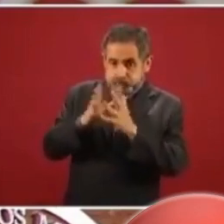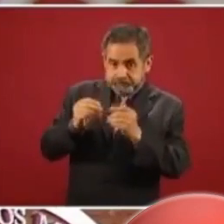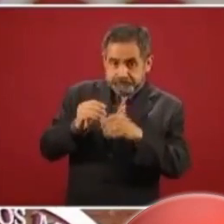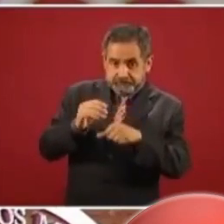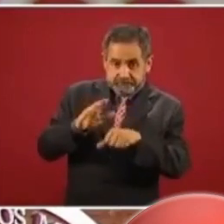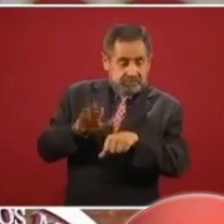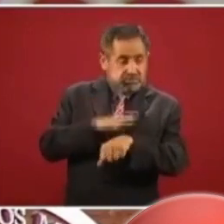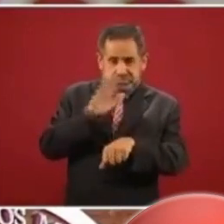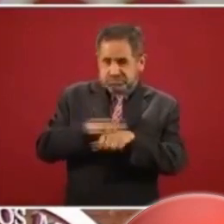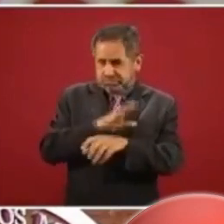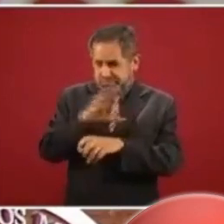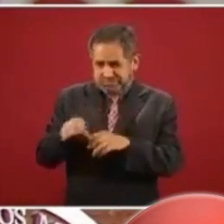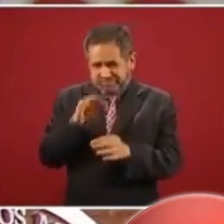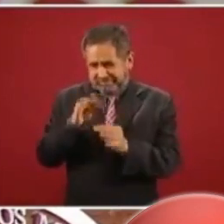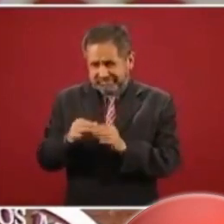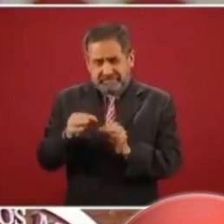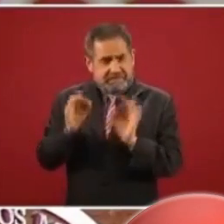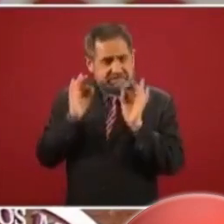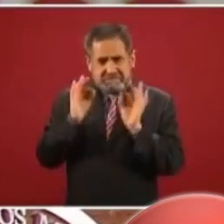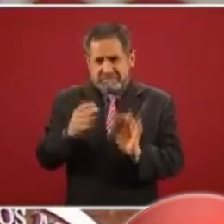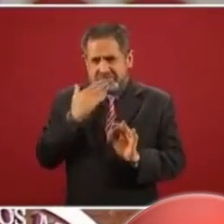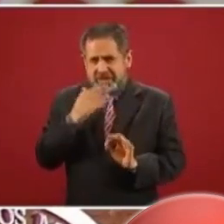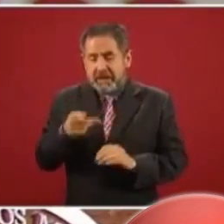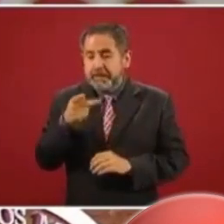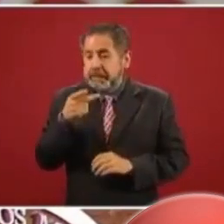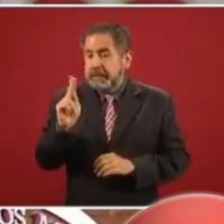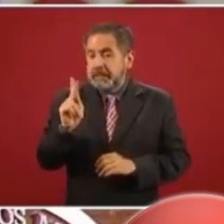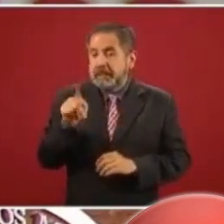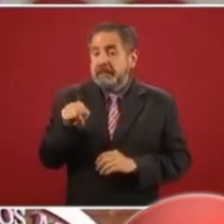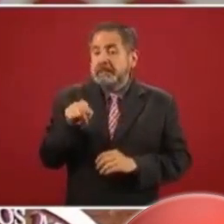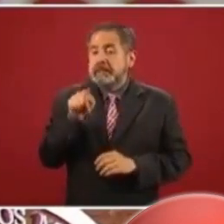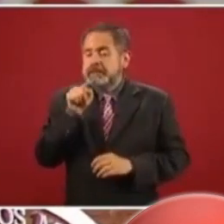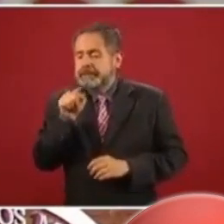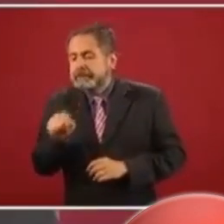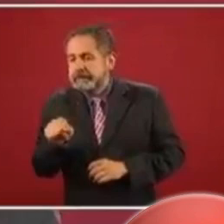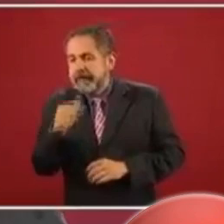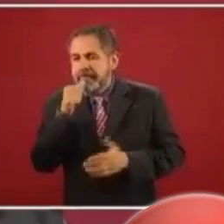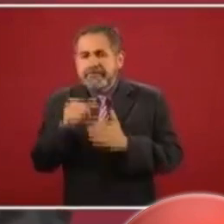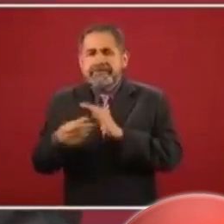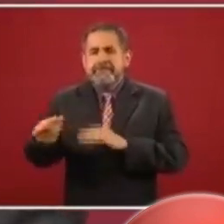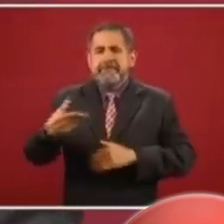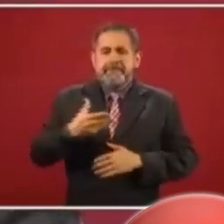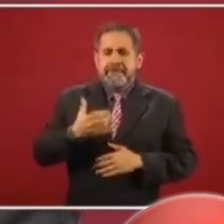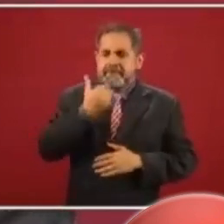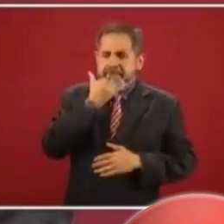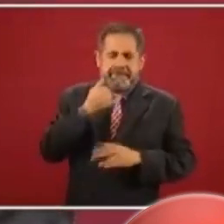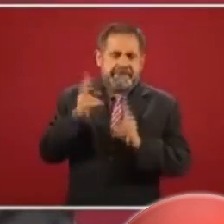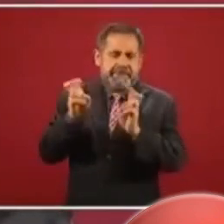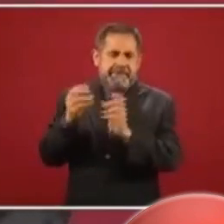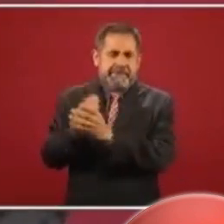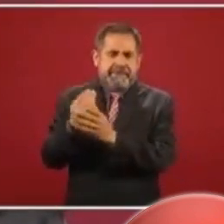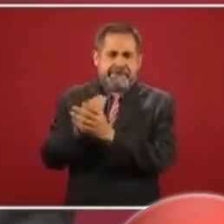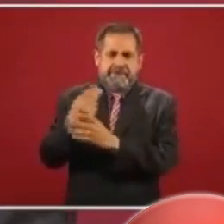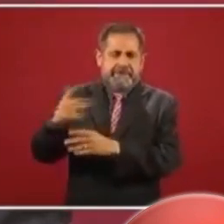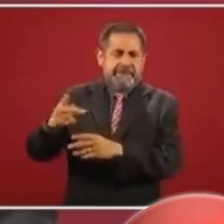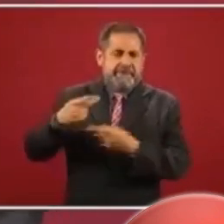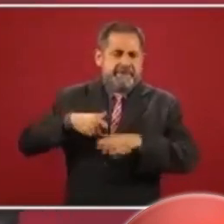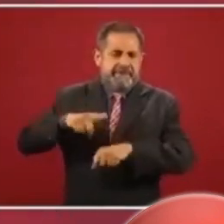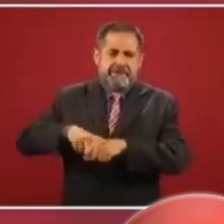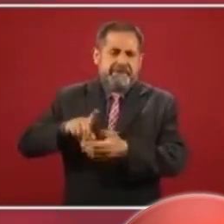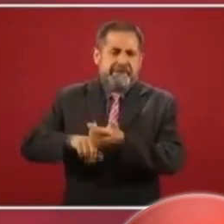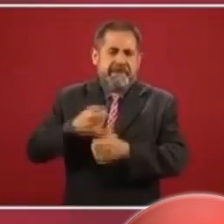una extraordinaria calificación, pero al final nos mandó una carta diciendo que por un tema propio de salud no